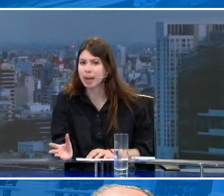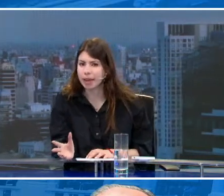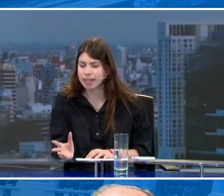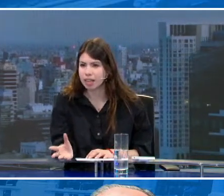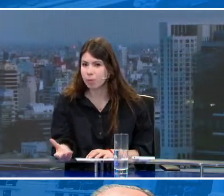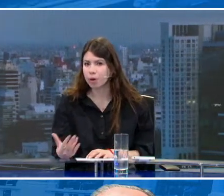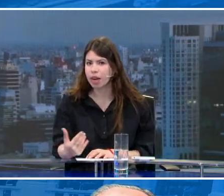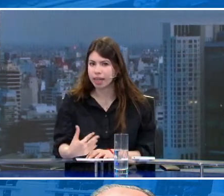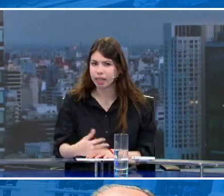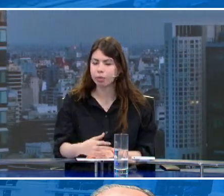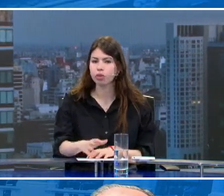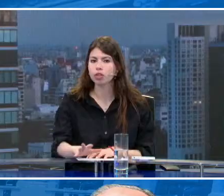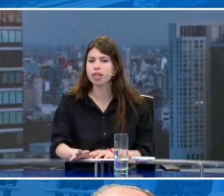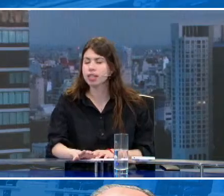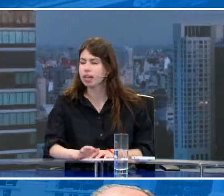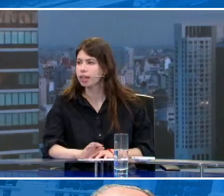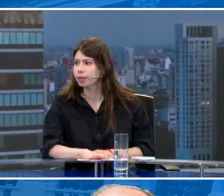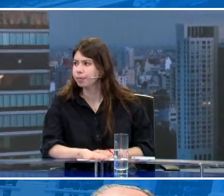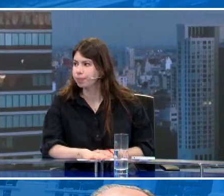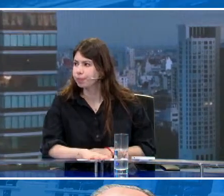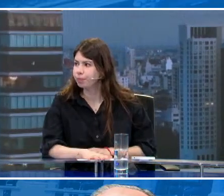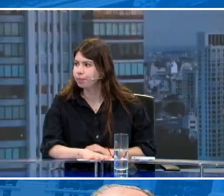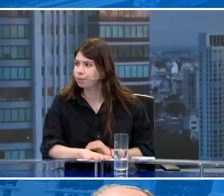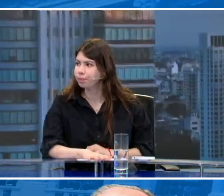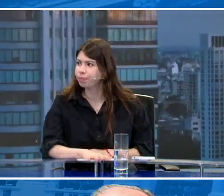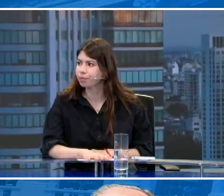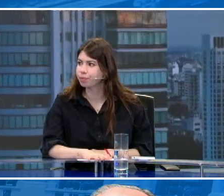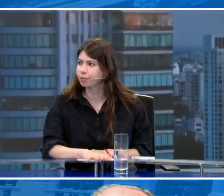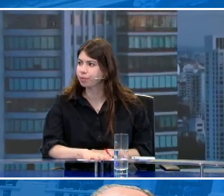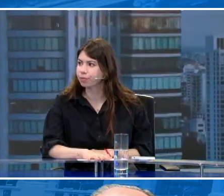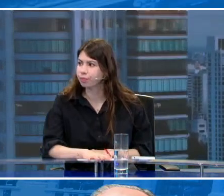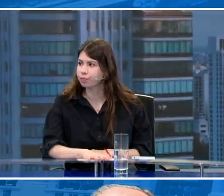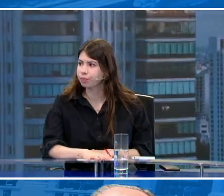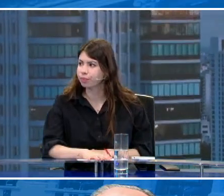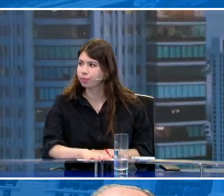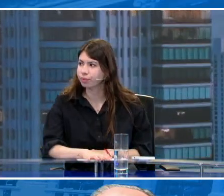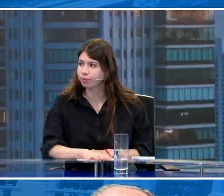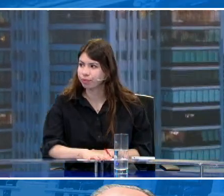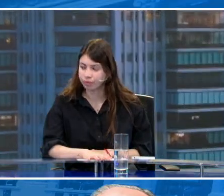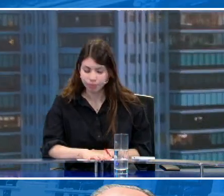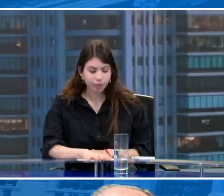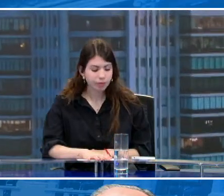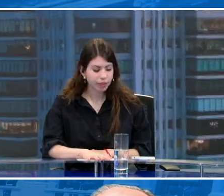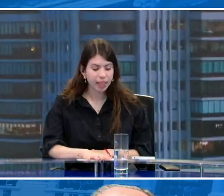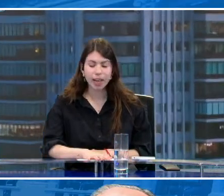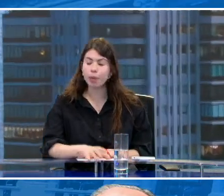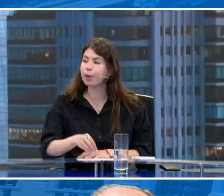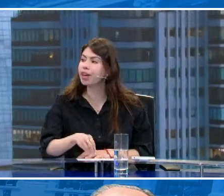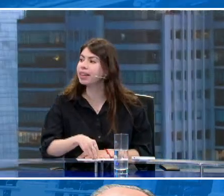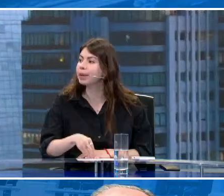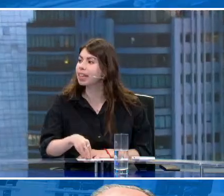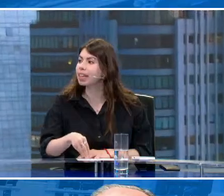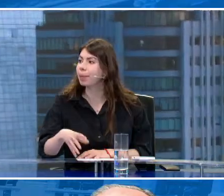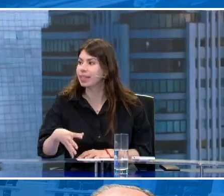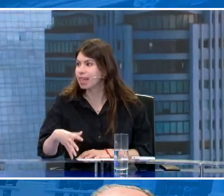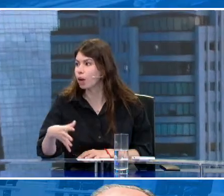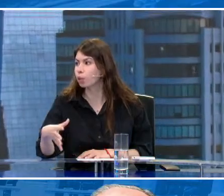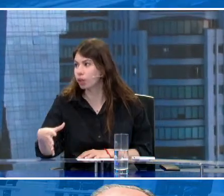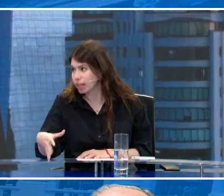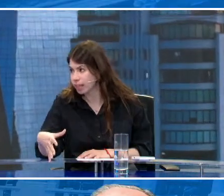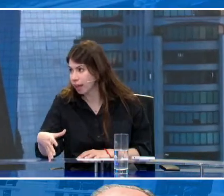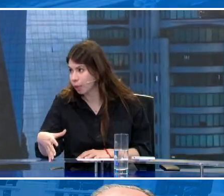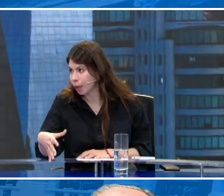seguir avanzando, pero era legítimo. No, entonces, pero las resoluciones del Congreso no pueden ser post facto, no pueden ir para atrás. Claro, pero hay que ver qué pasa